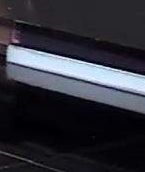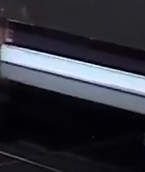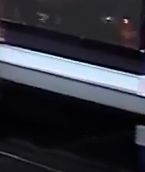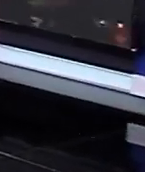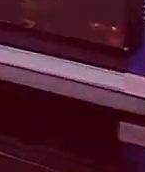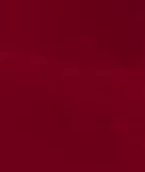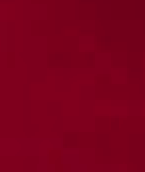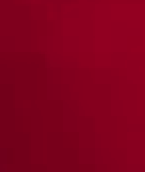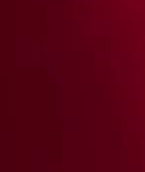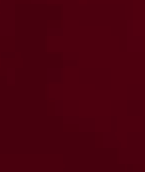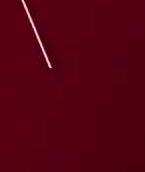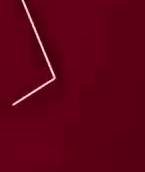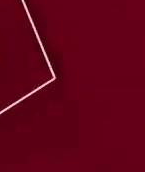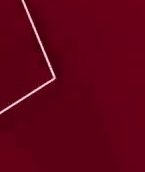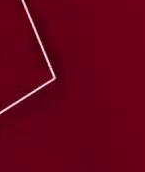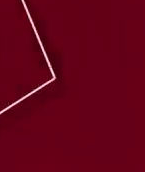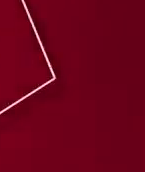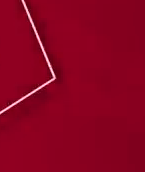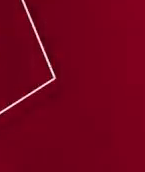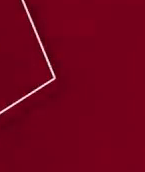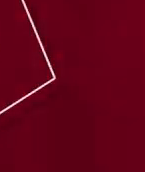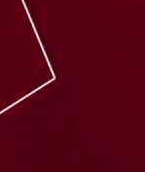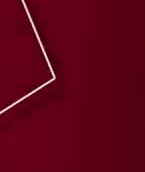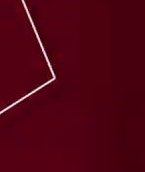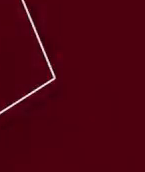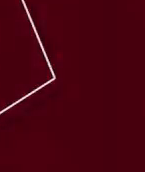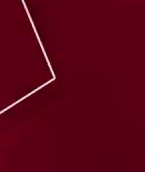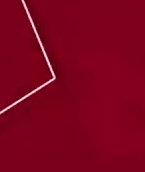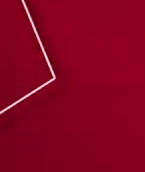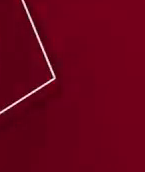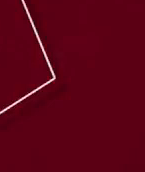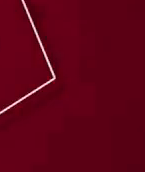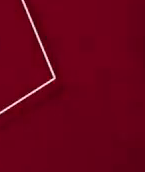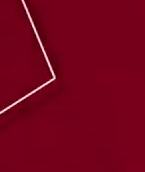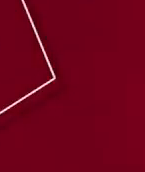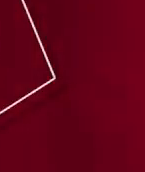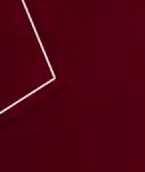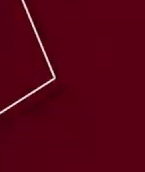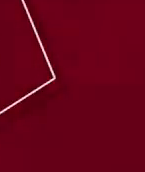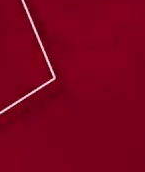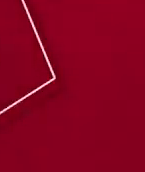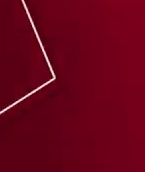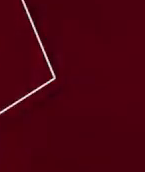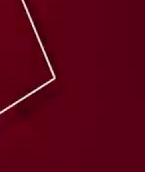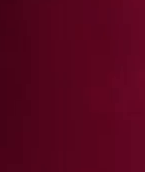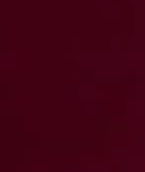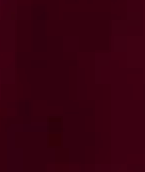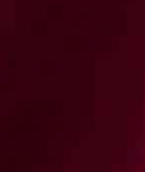Con el auspicio de YPFB.